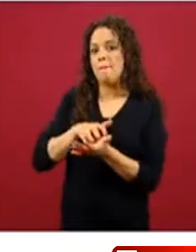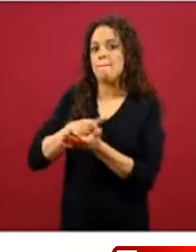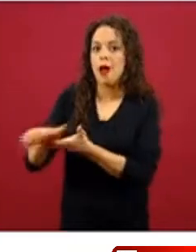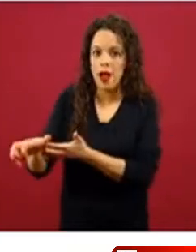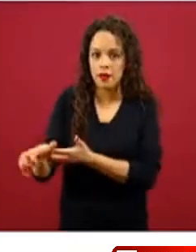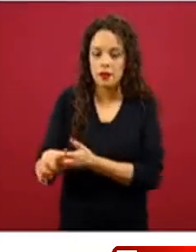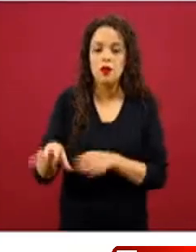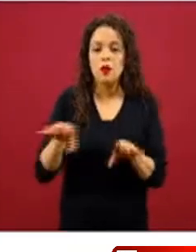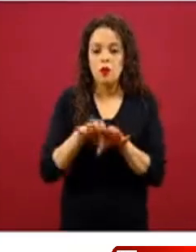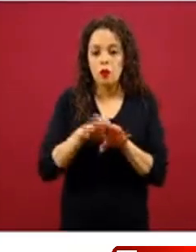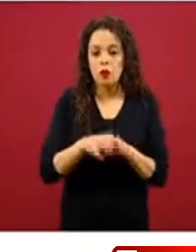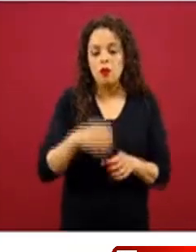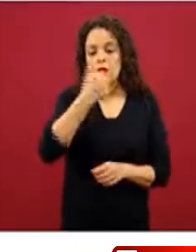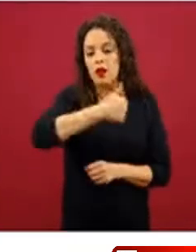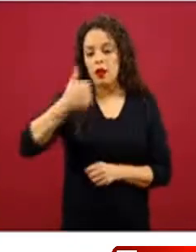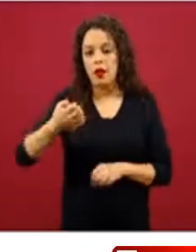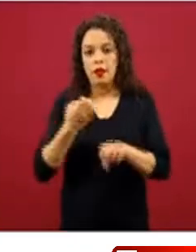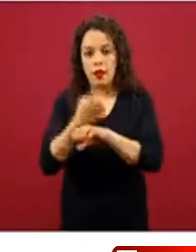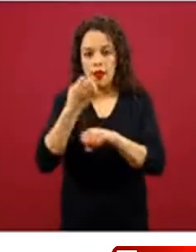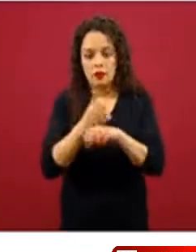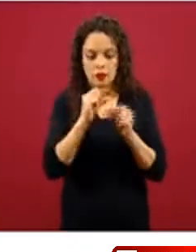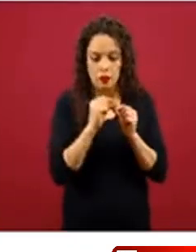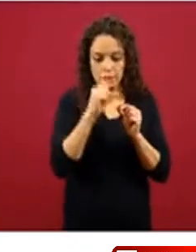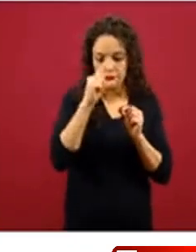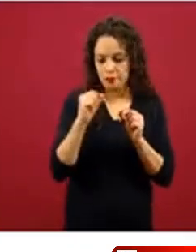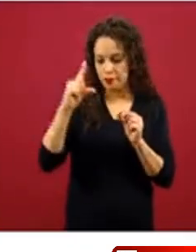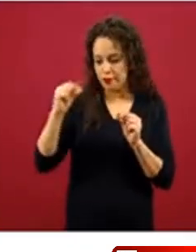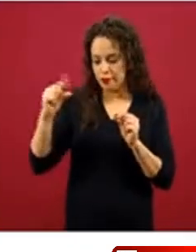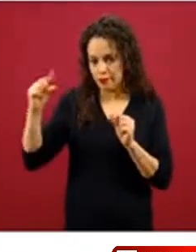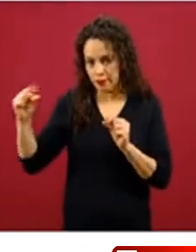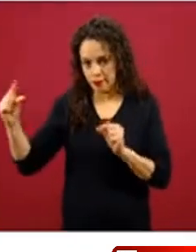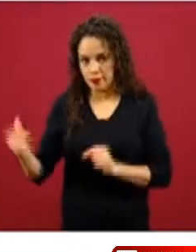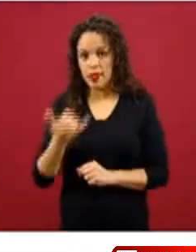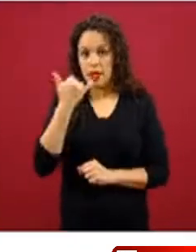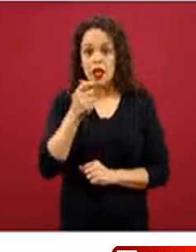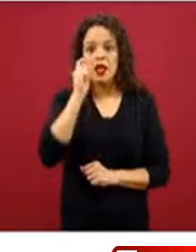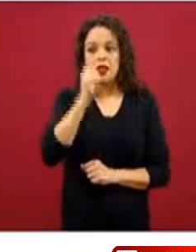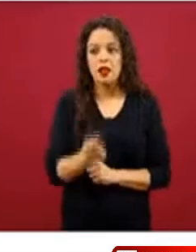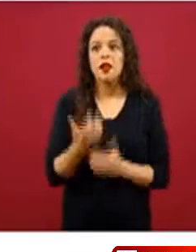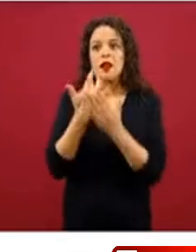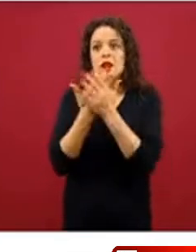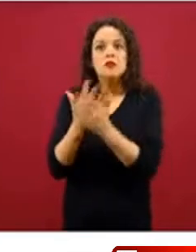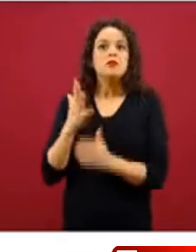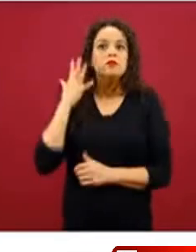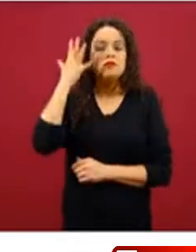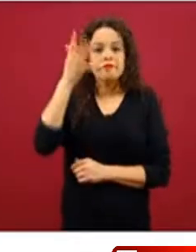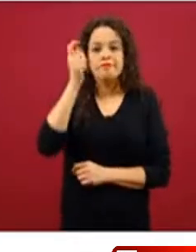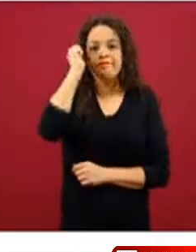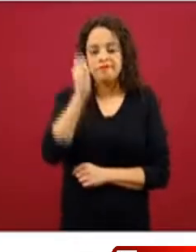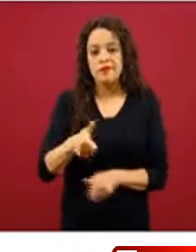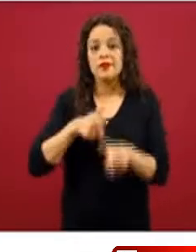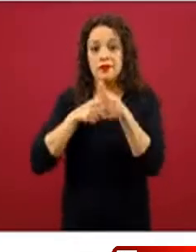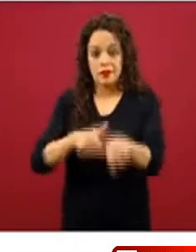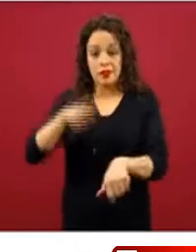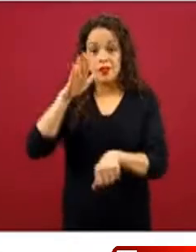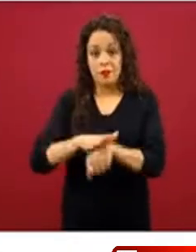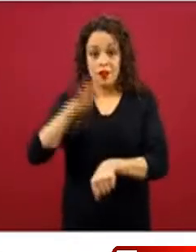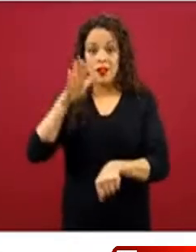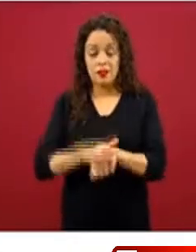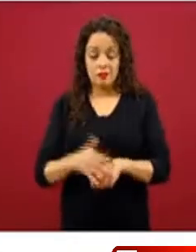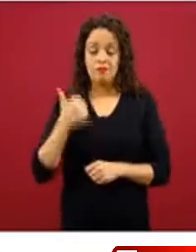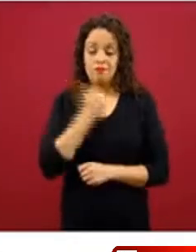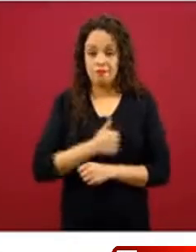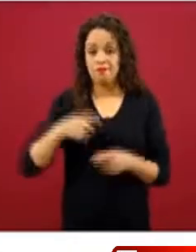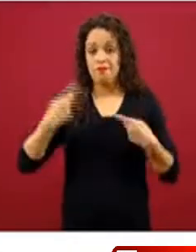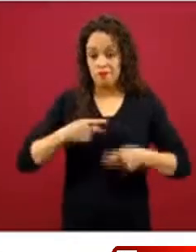se distribuyen en cada una de ellas, así como la expectativa del crecimiento de las defunciones